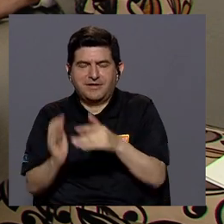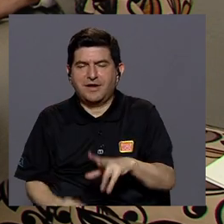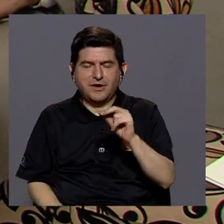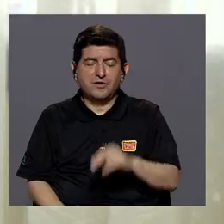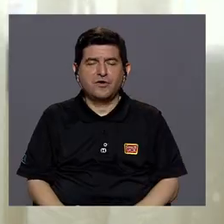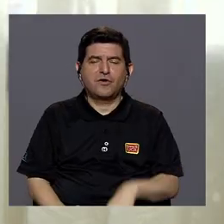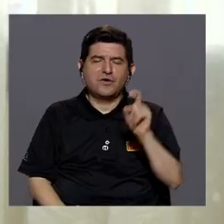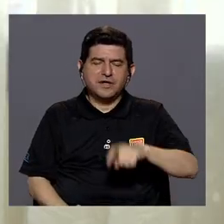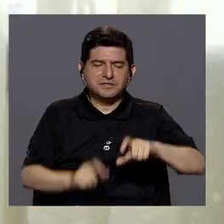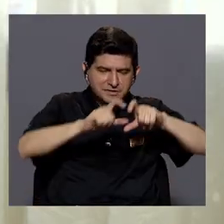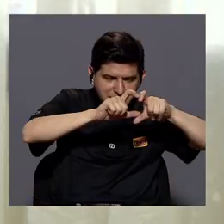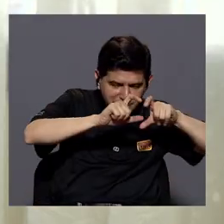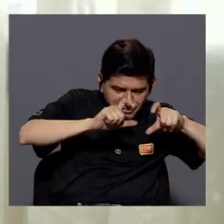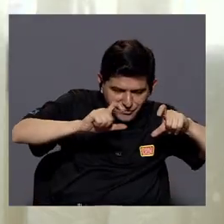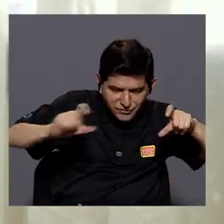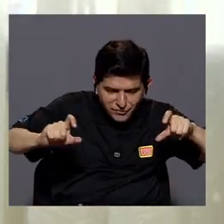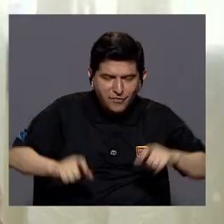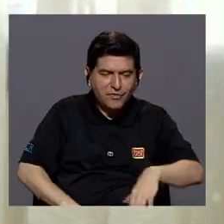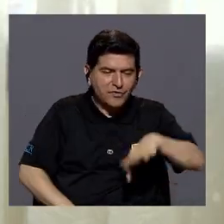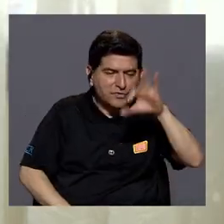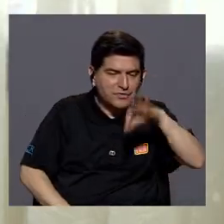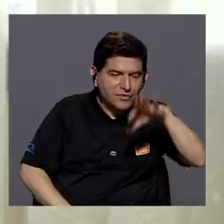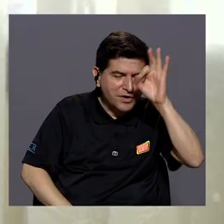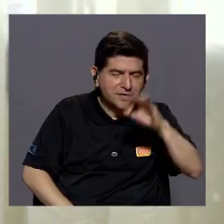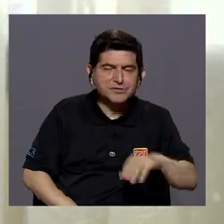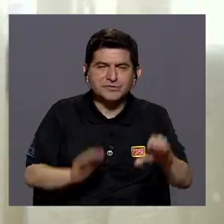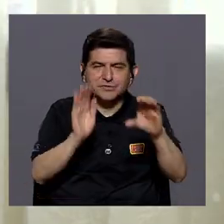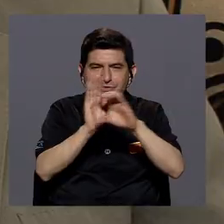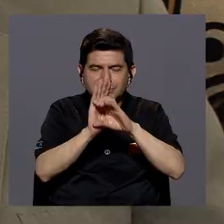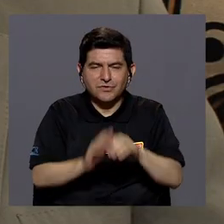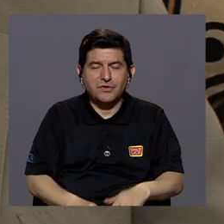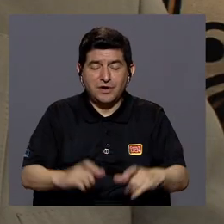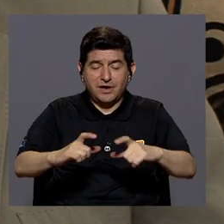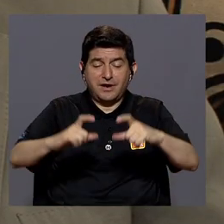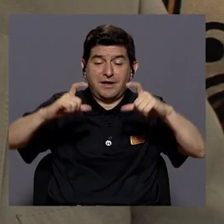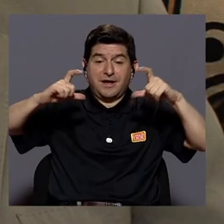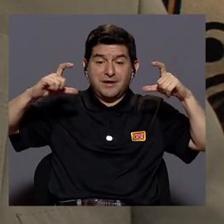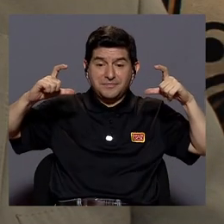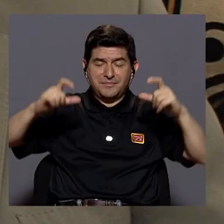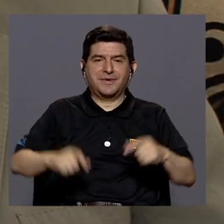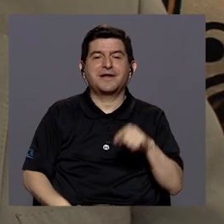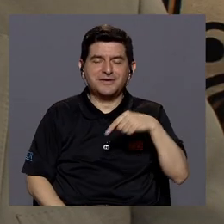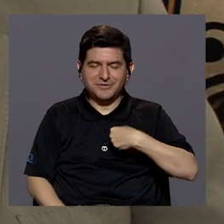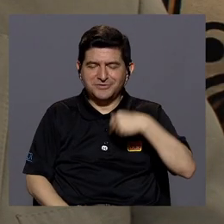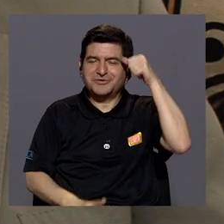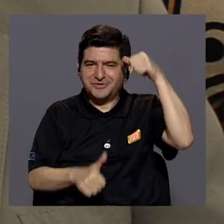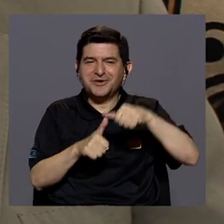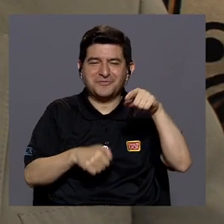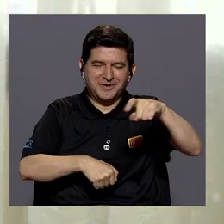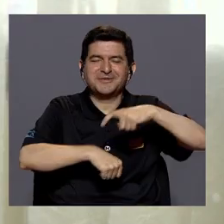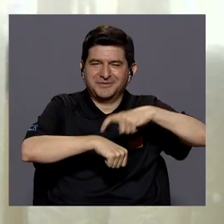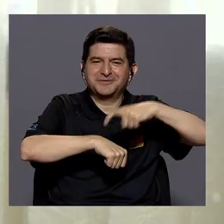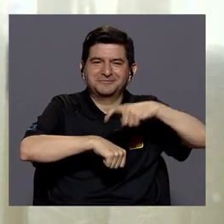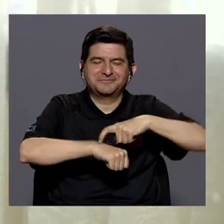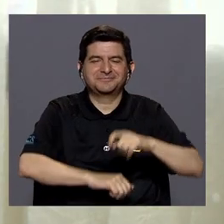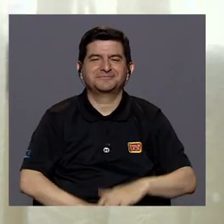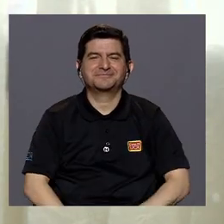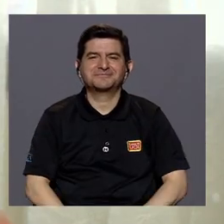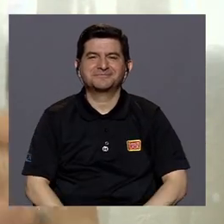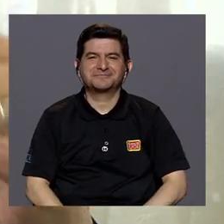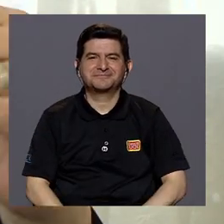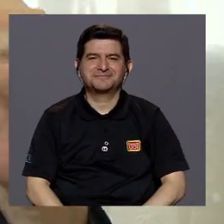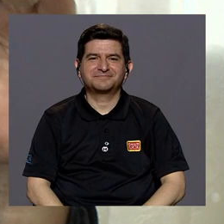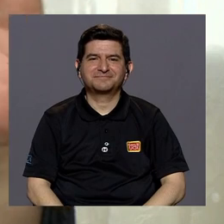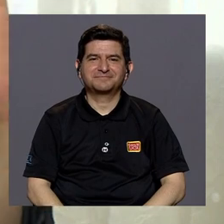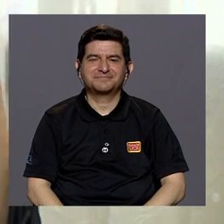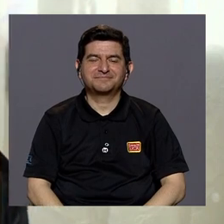rollo, escoger las fotos y revelarlas. Y era el ampliador. Y luego meterlas en la... Yo viví esa época también. Bueno, entonces